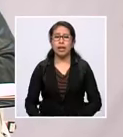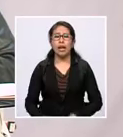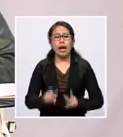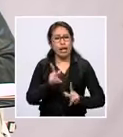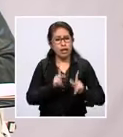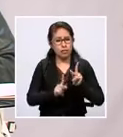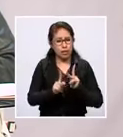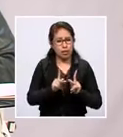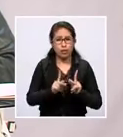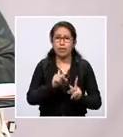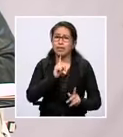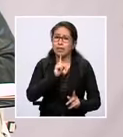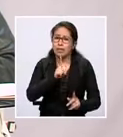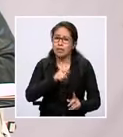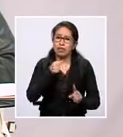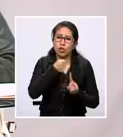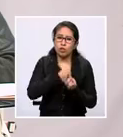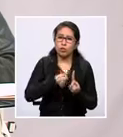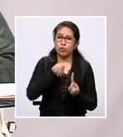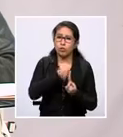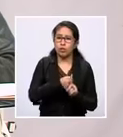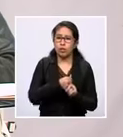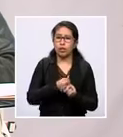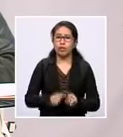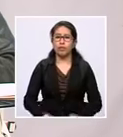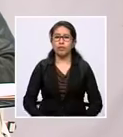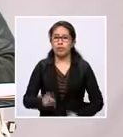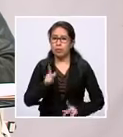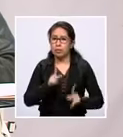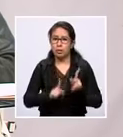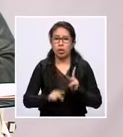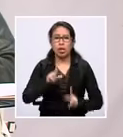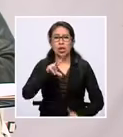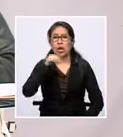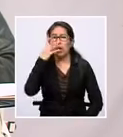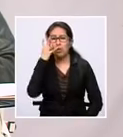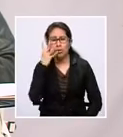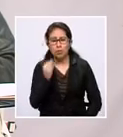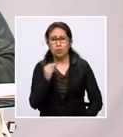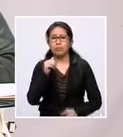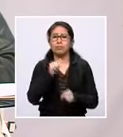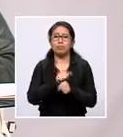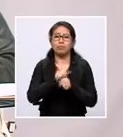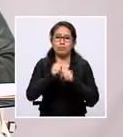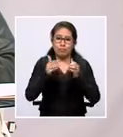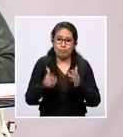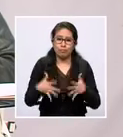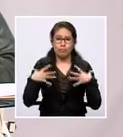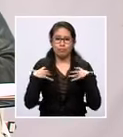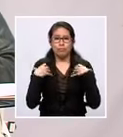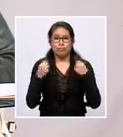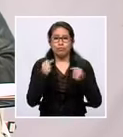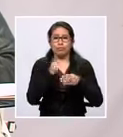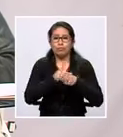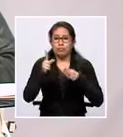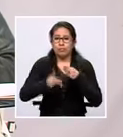esto aquellas personas que no duermen todos los trabajadores de salud profesionales